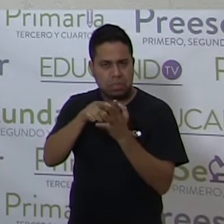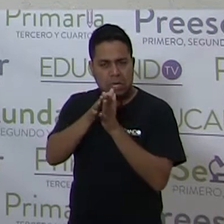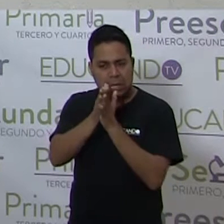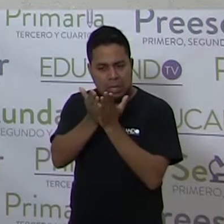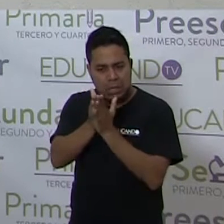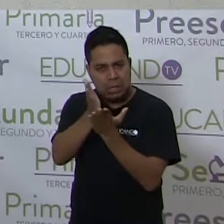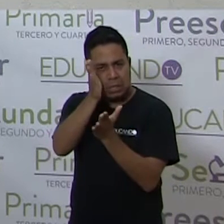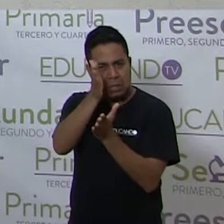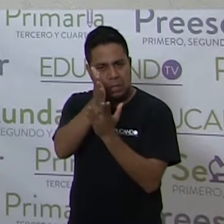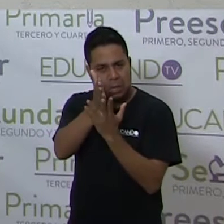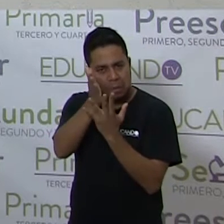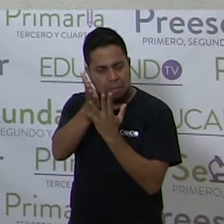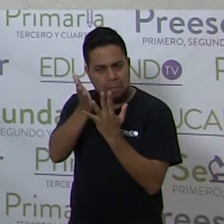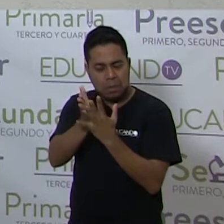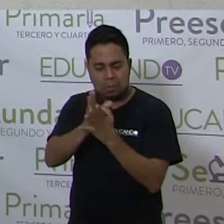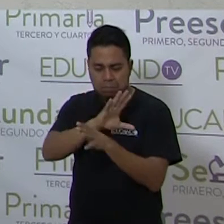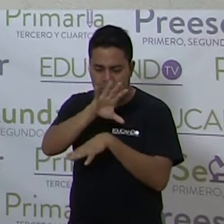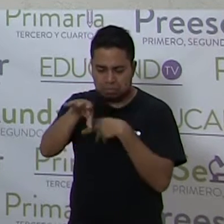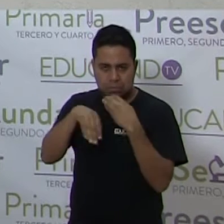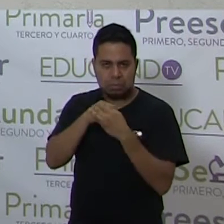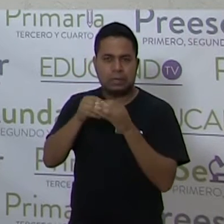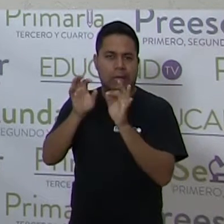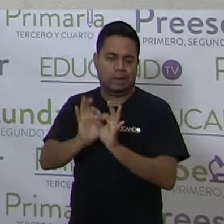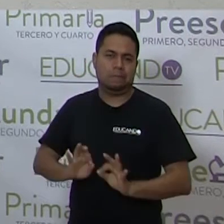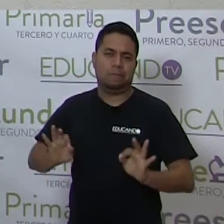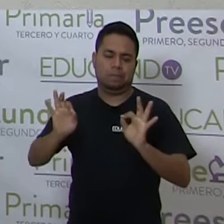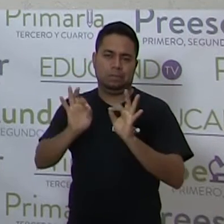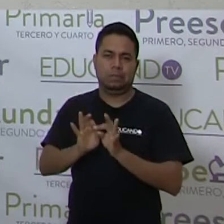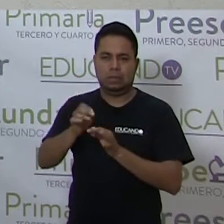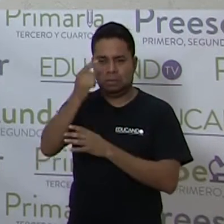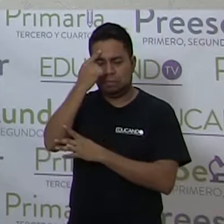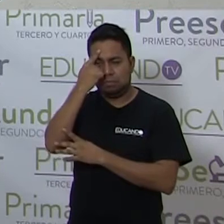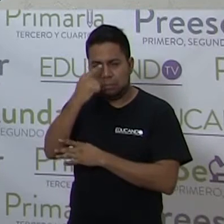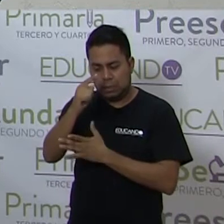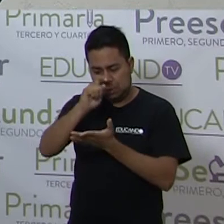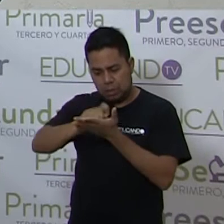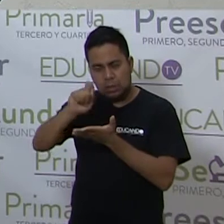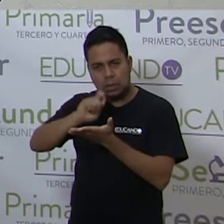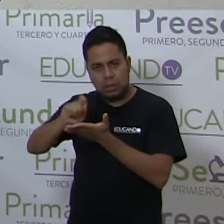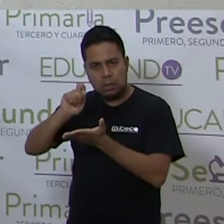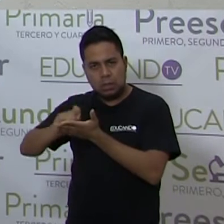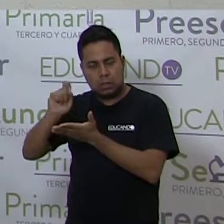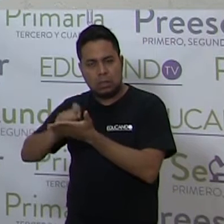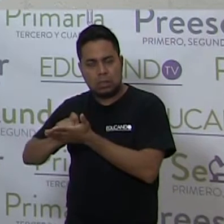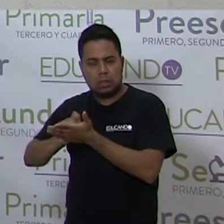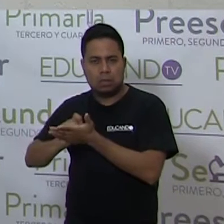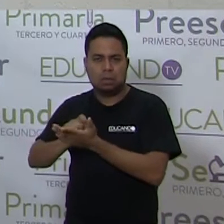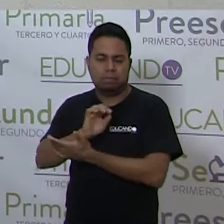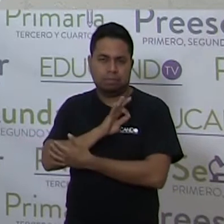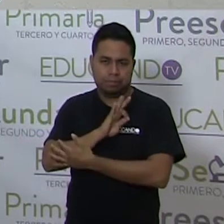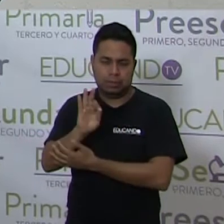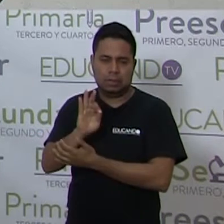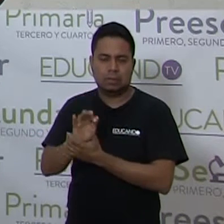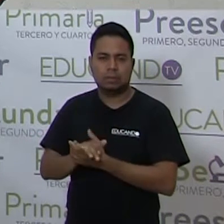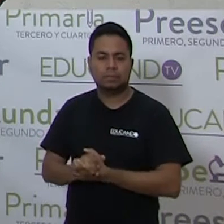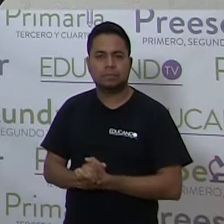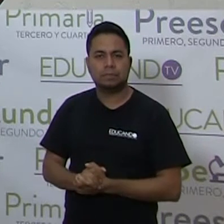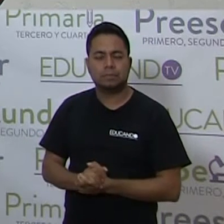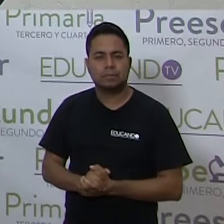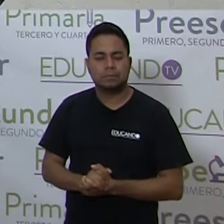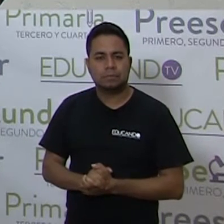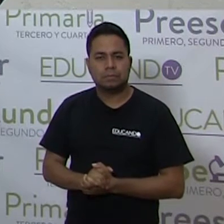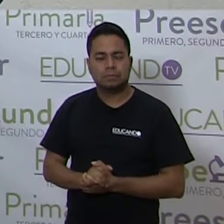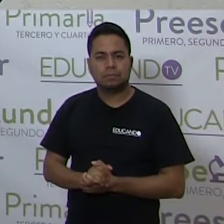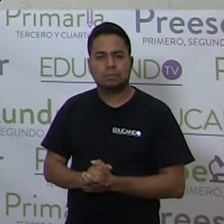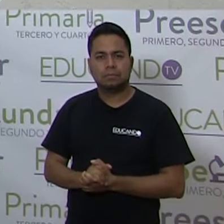todos los elementos que ustedes consideren necesarios para poder hacer anotaciones y hacer un